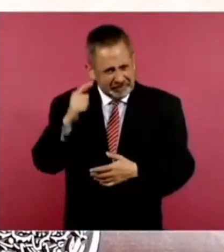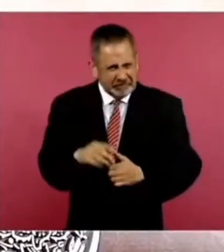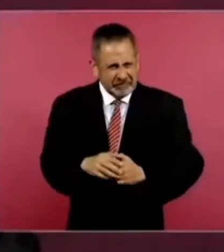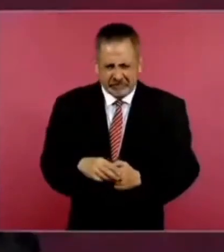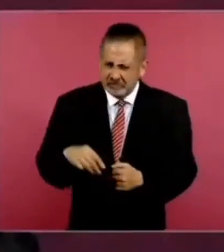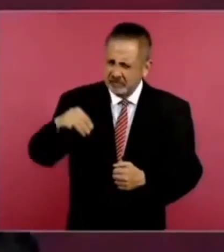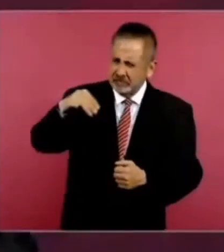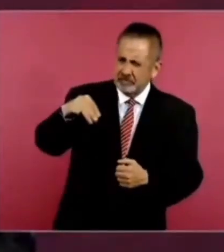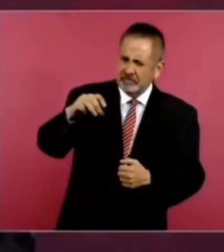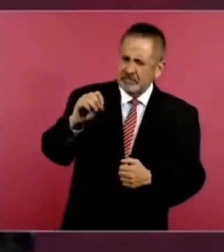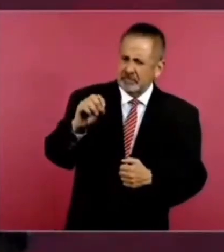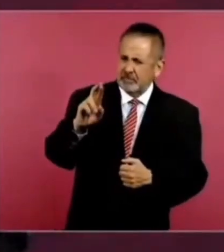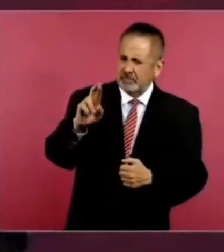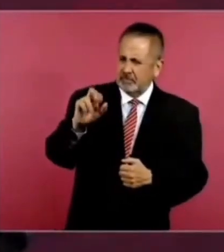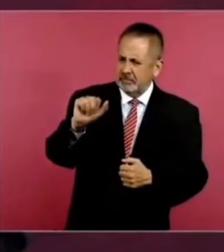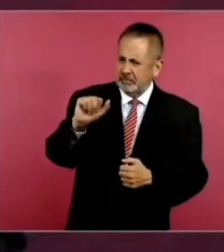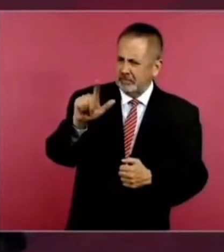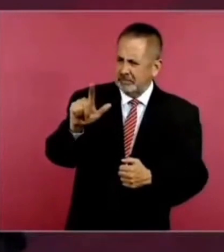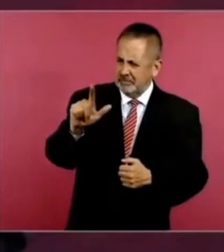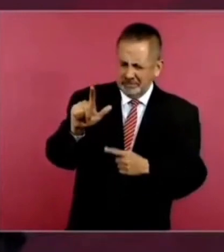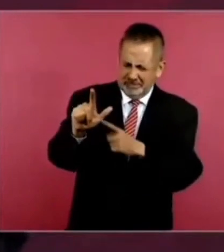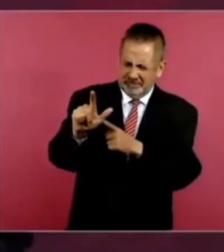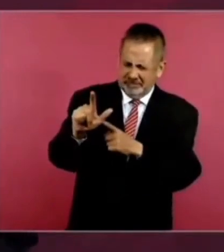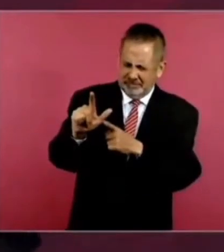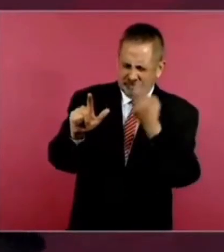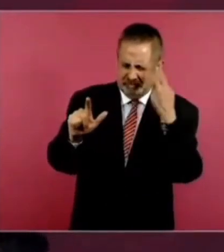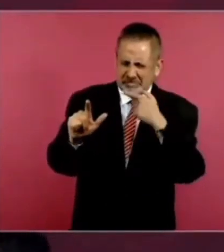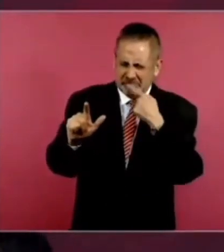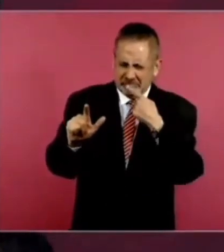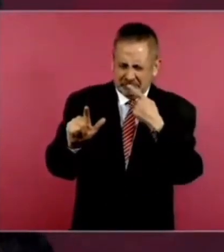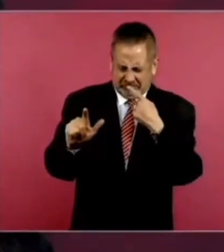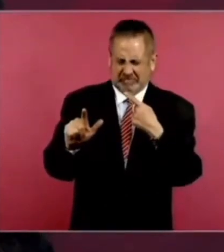la moral es un árbol que da moras